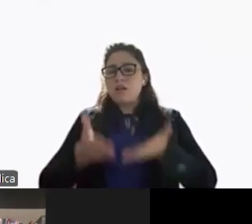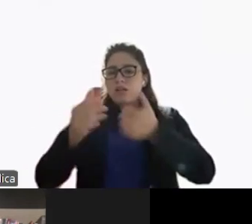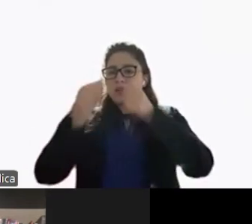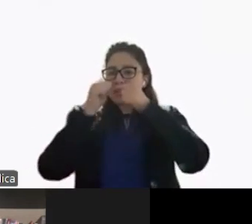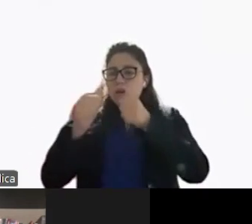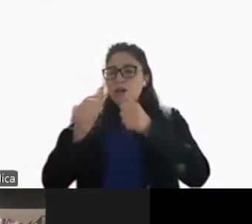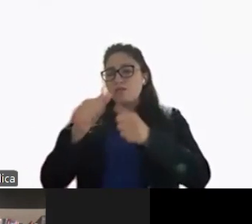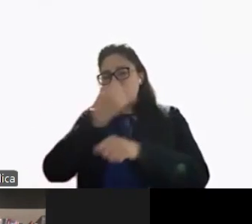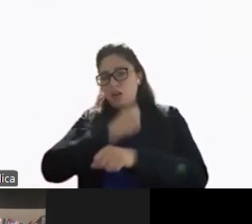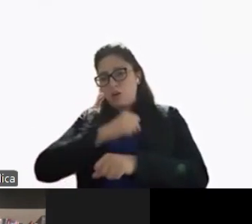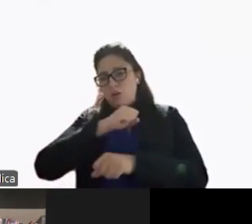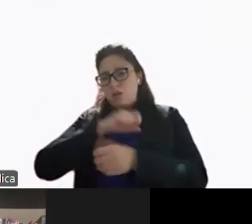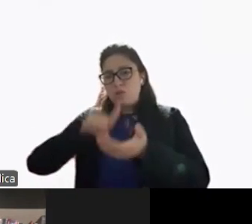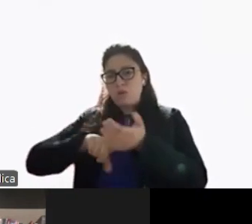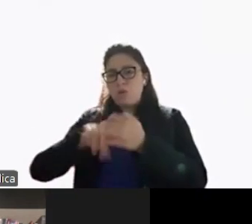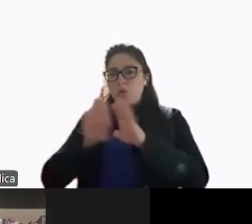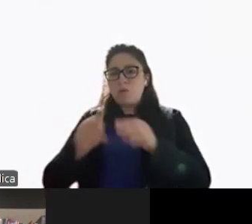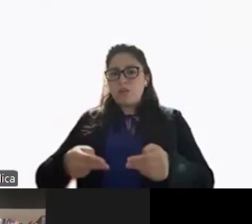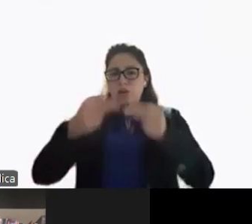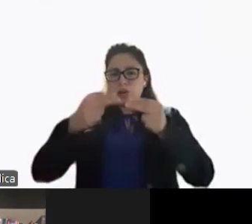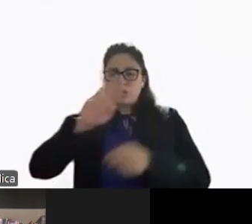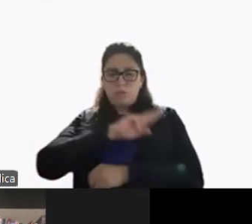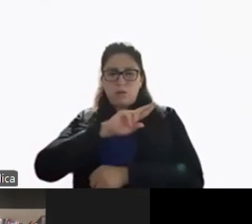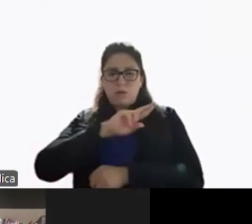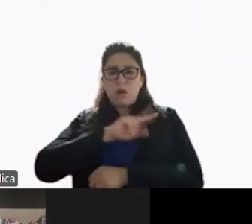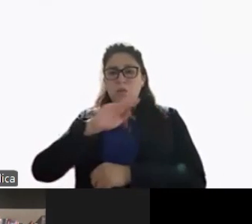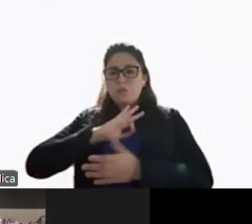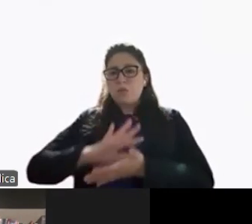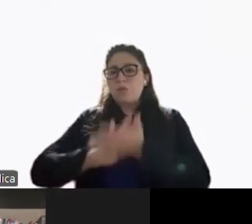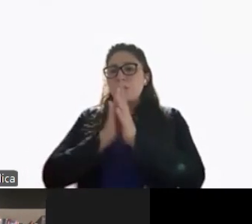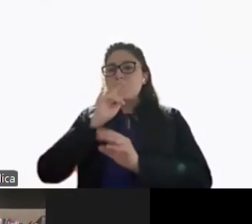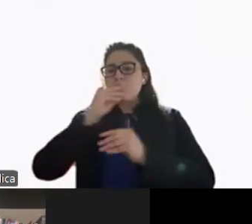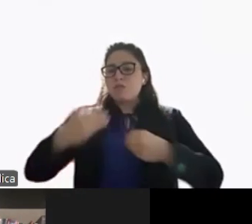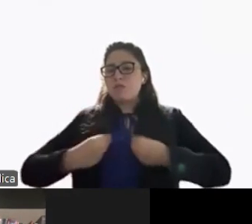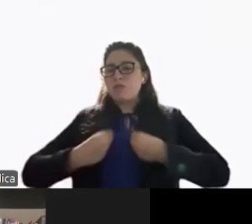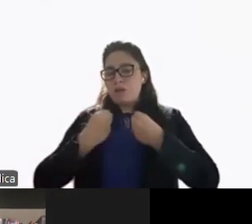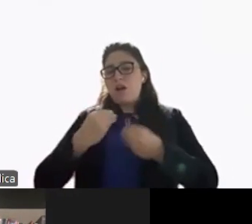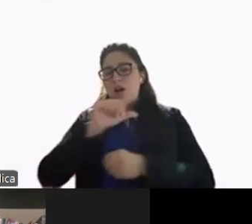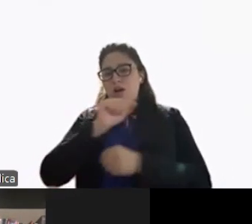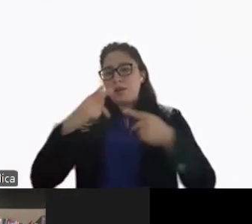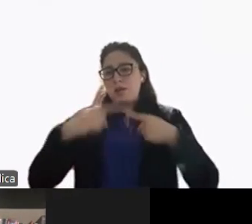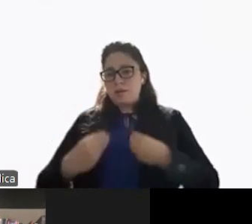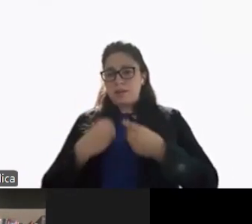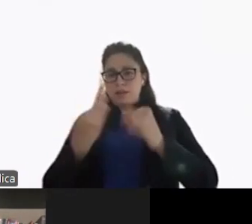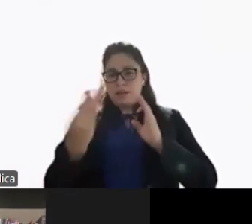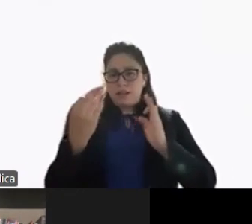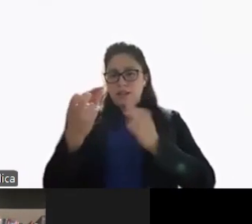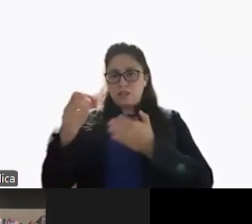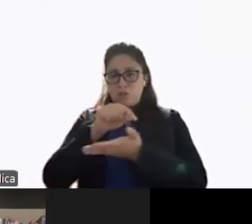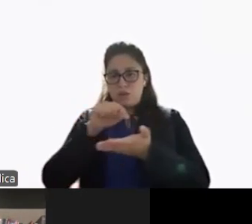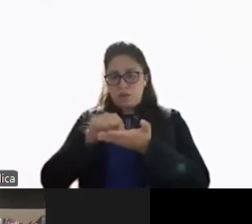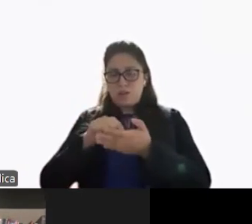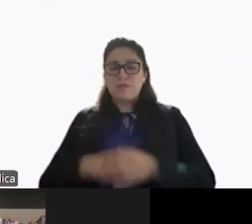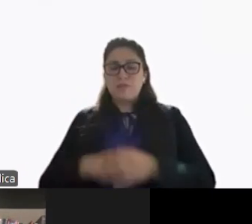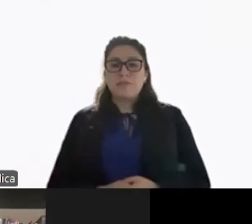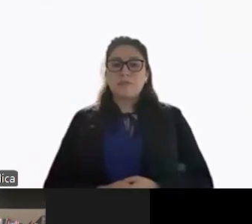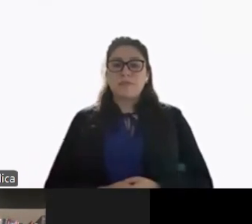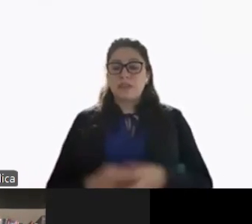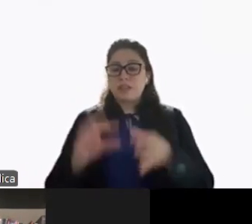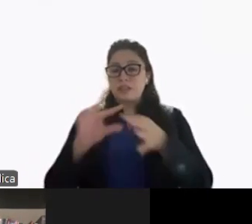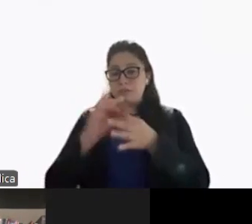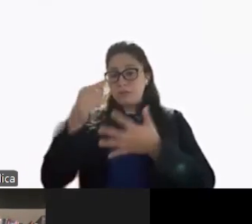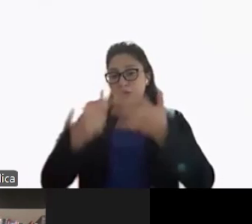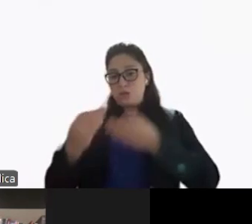través de la oferta privada, acción que trae consigo la mejora de la calidad de vida de las personas que habitan la zona. En este orden de ideas,